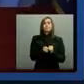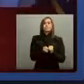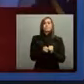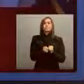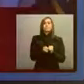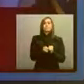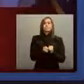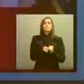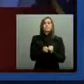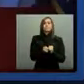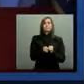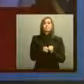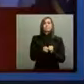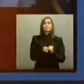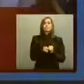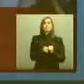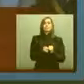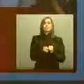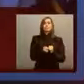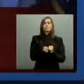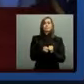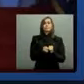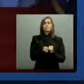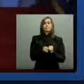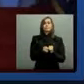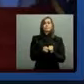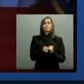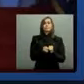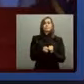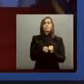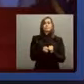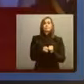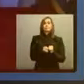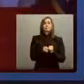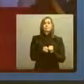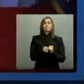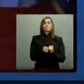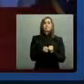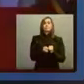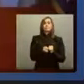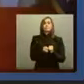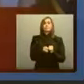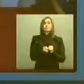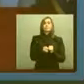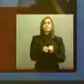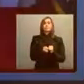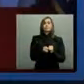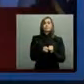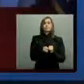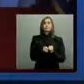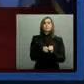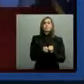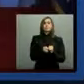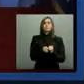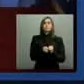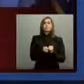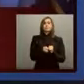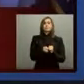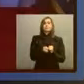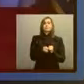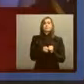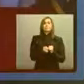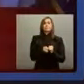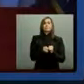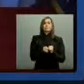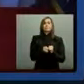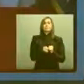deuda pública porque no se le aclara ese tránsito cargado y no lo tocó y nos